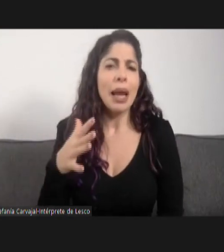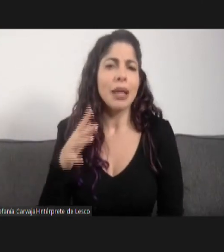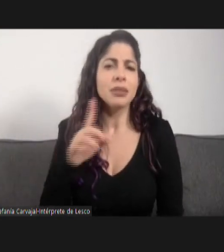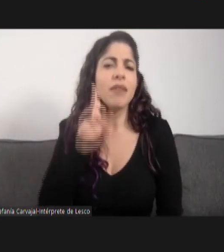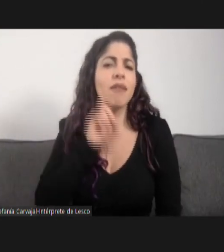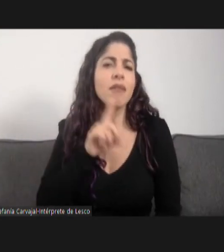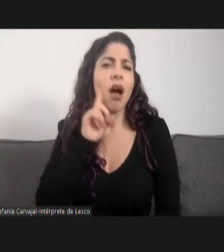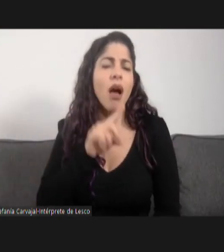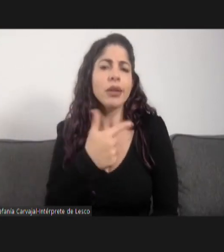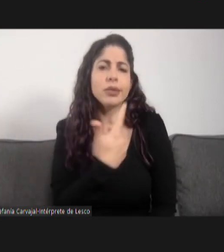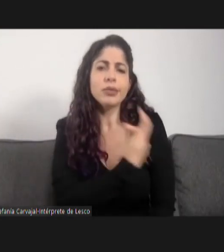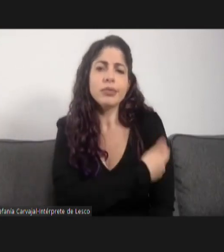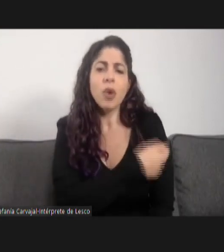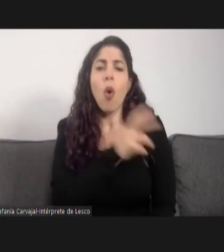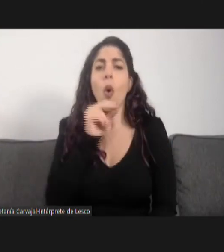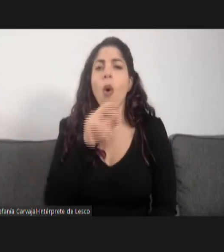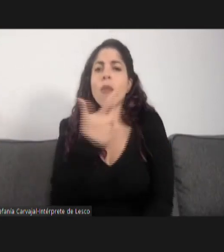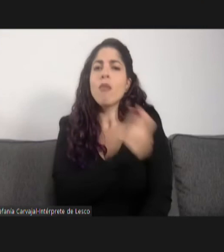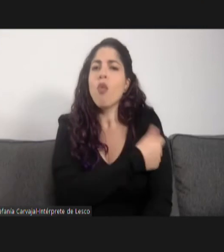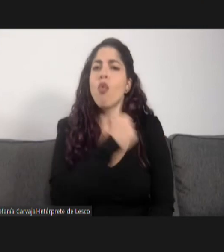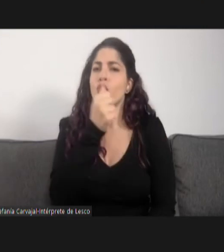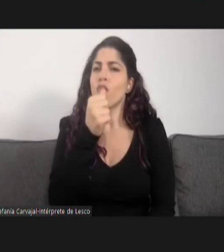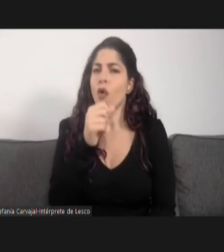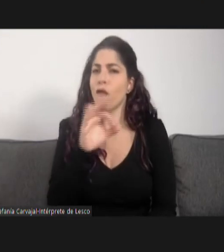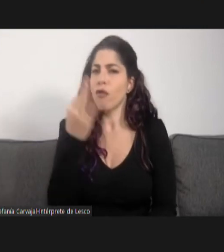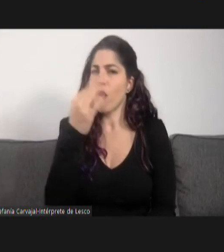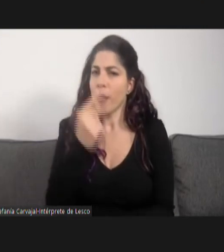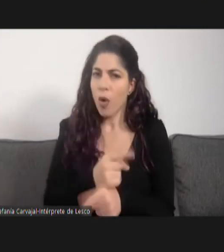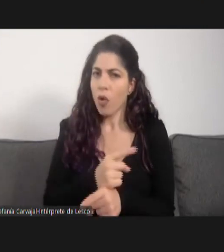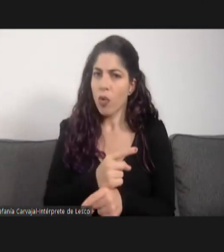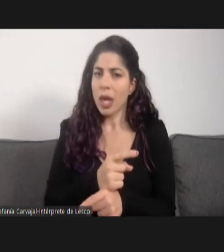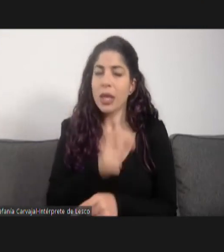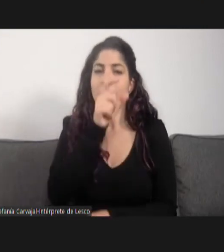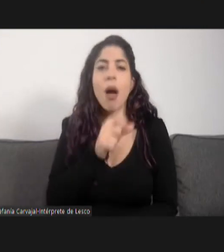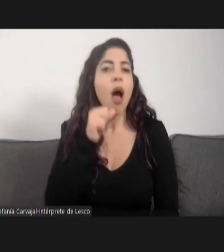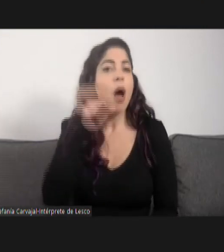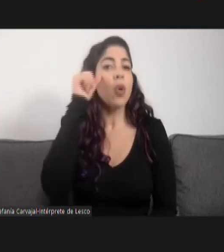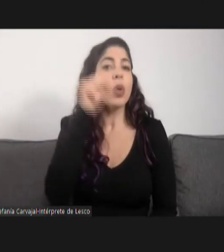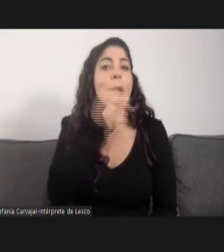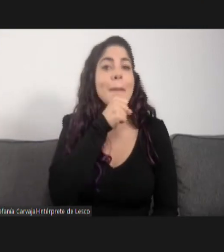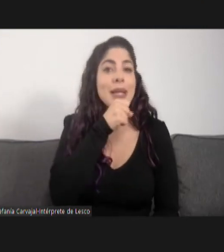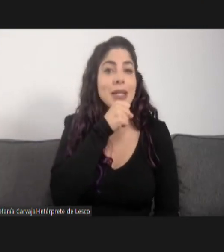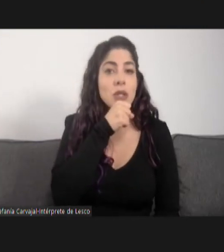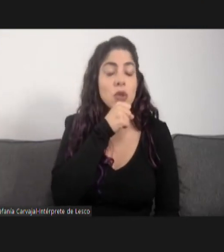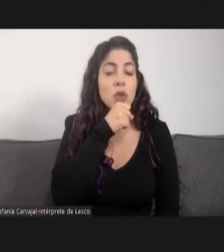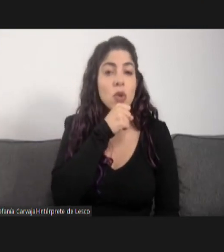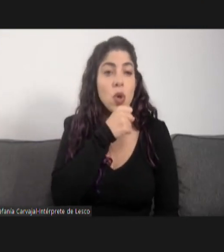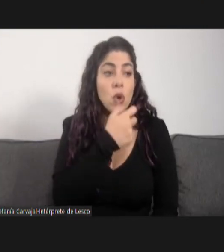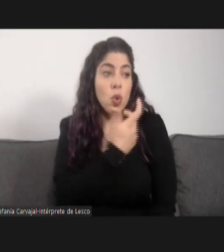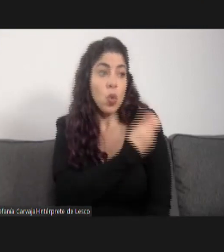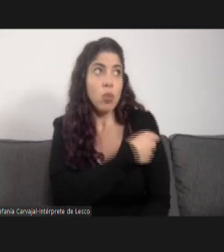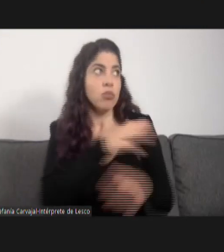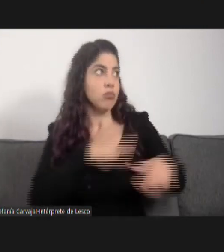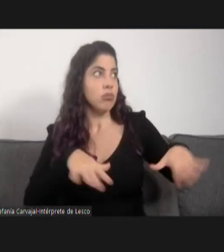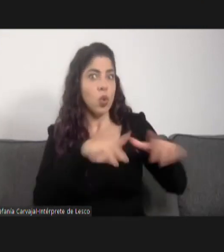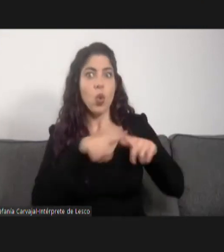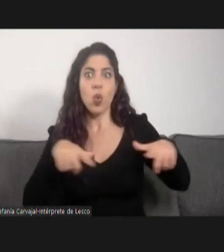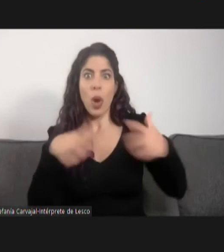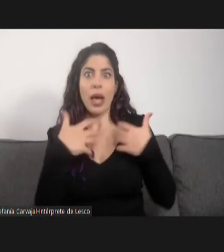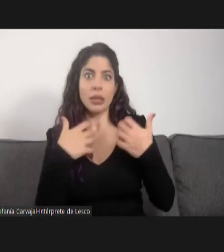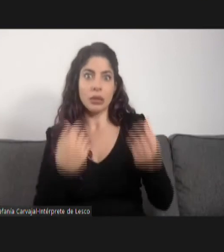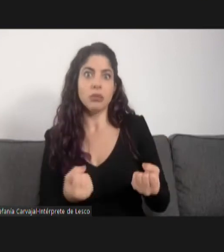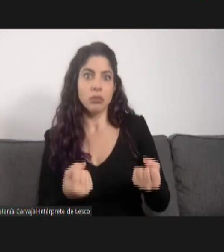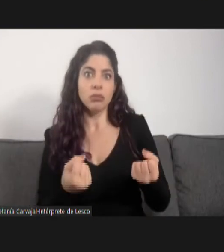falso o anómala de un adulto mayor en una área de salud, que ya